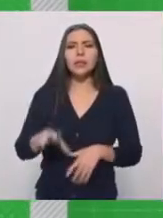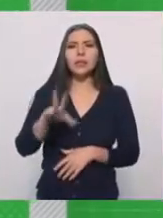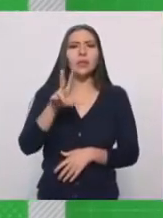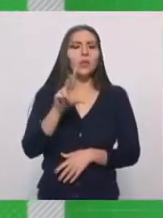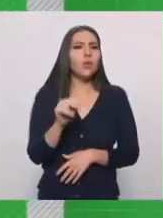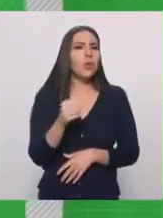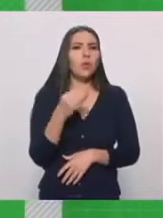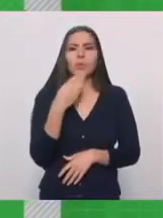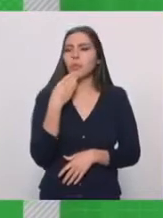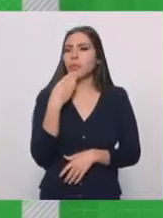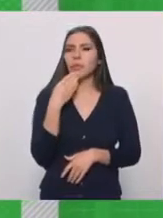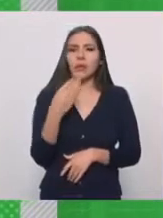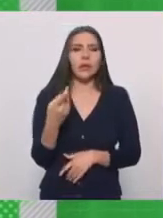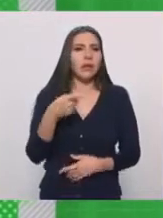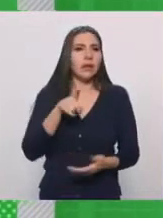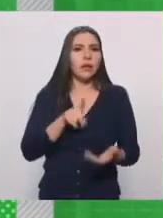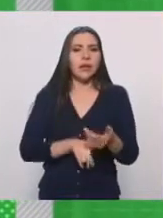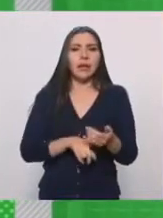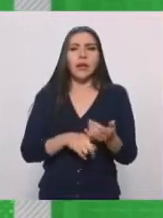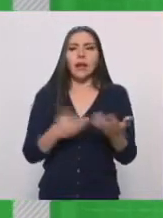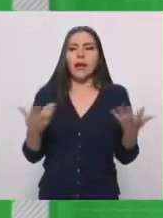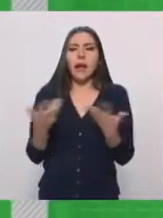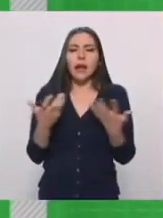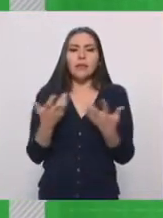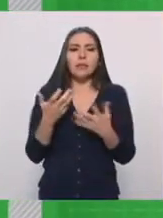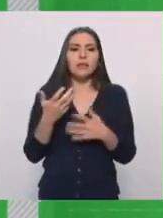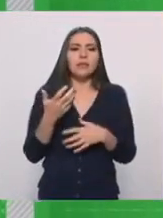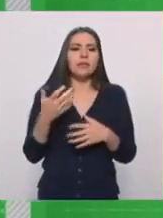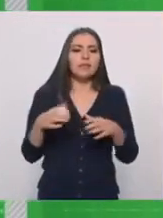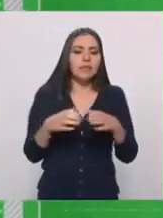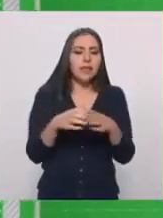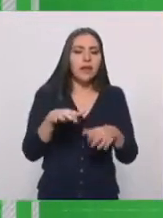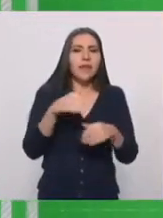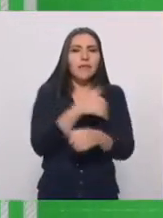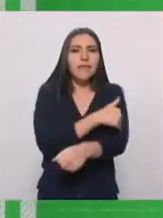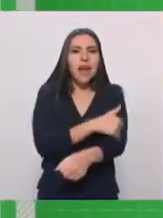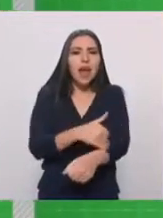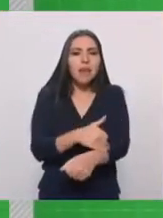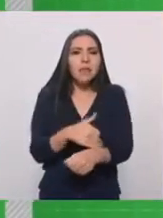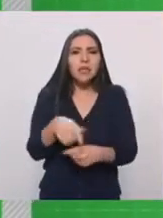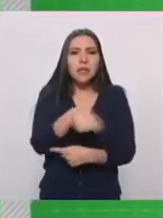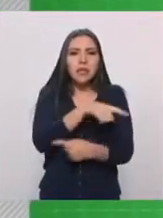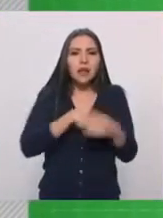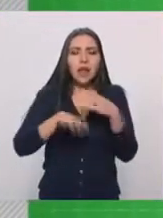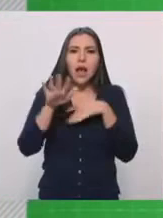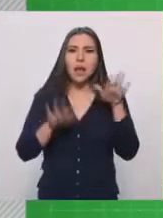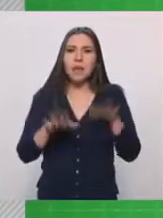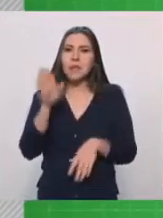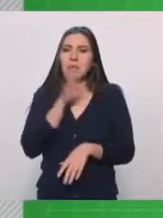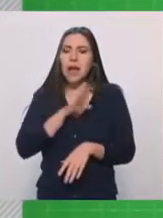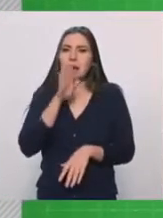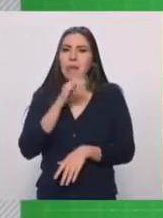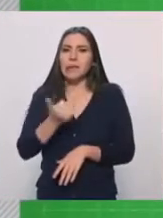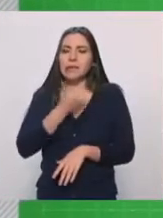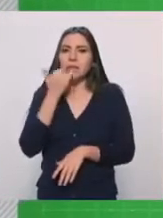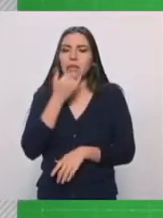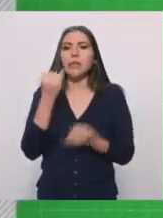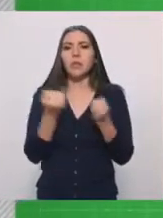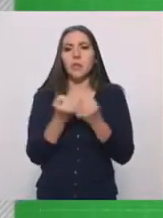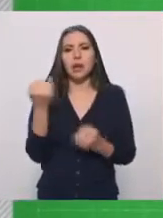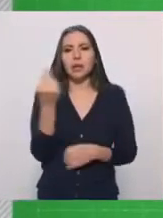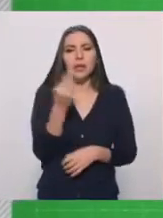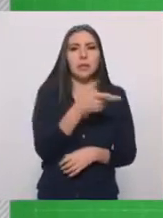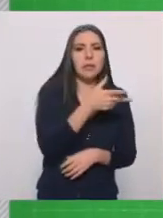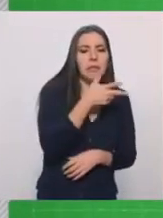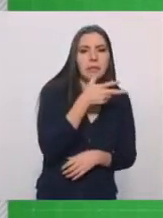un buen rol dentro de la familia, así como existimos también padres que a lo mejor estamos cometiendo ciertos errores. Qué bueno que podemos empezar con